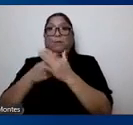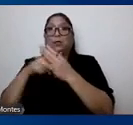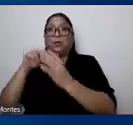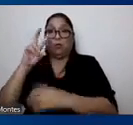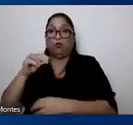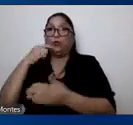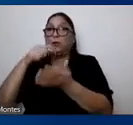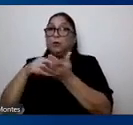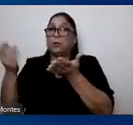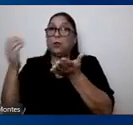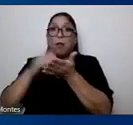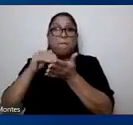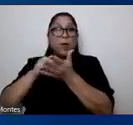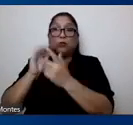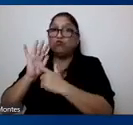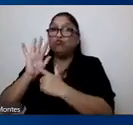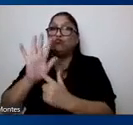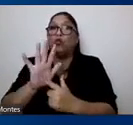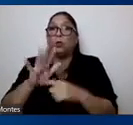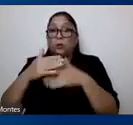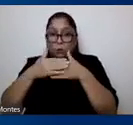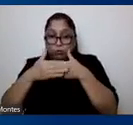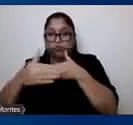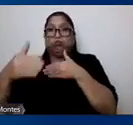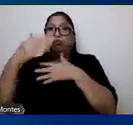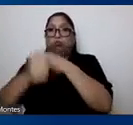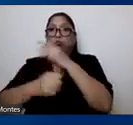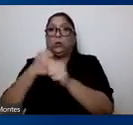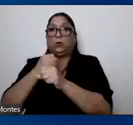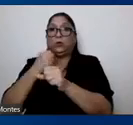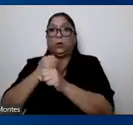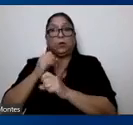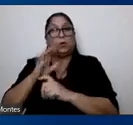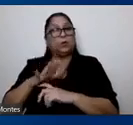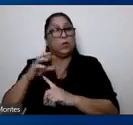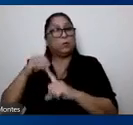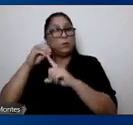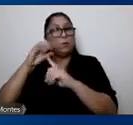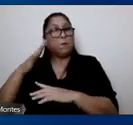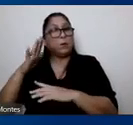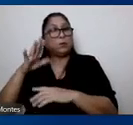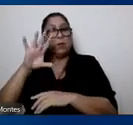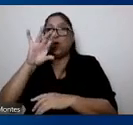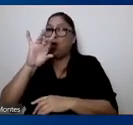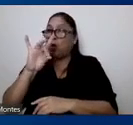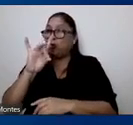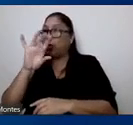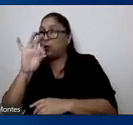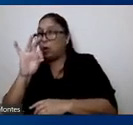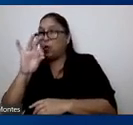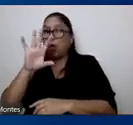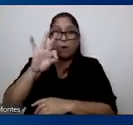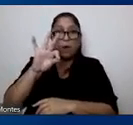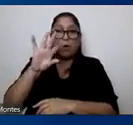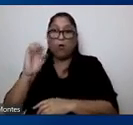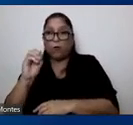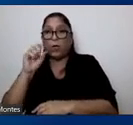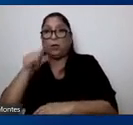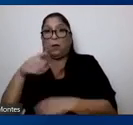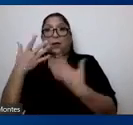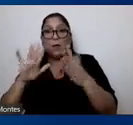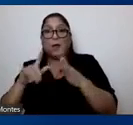tiene mayor notoriedad a partir de estos años, exclusivamente a partir de entre el año 89 y los 90, ya